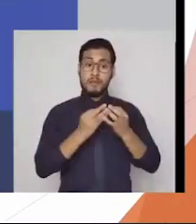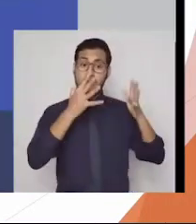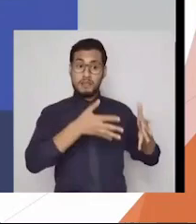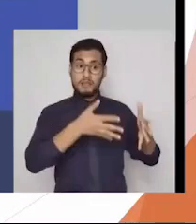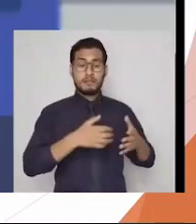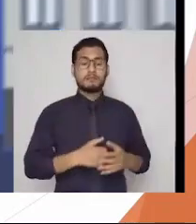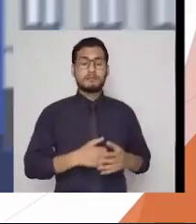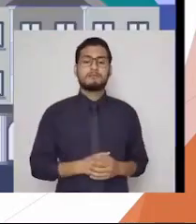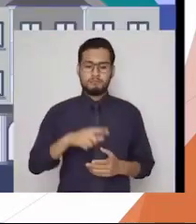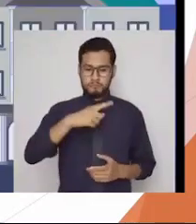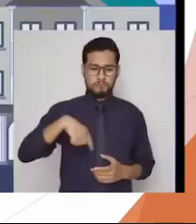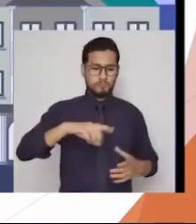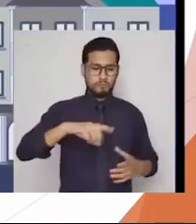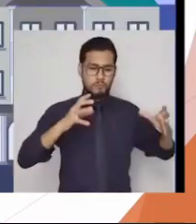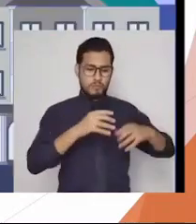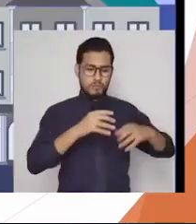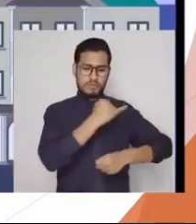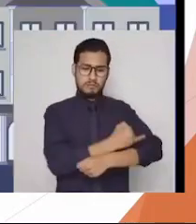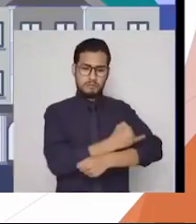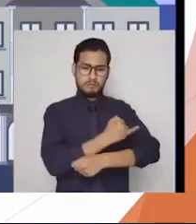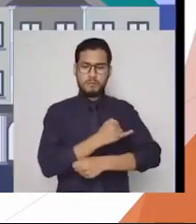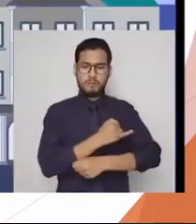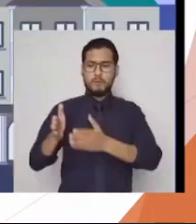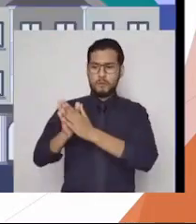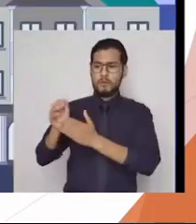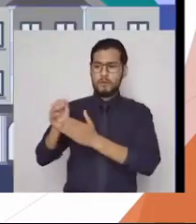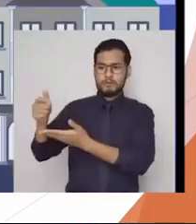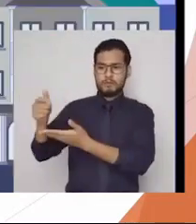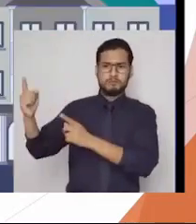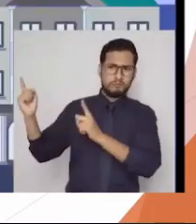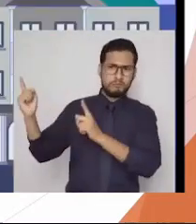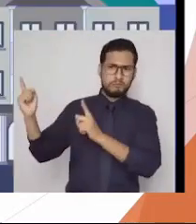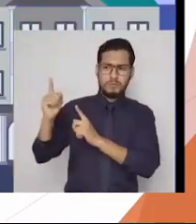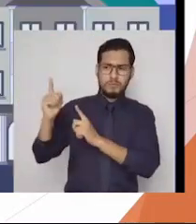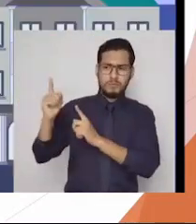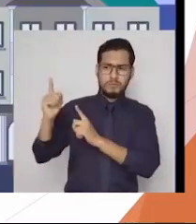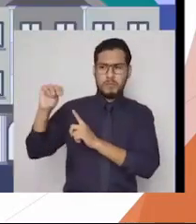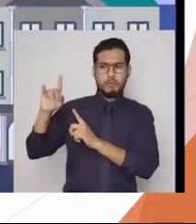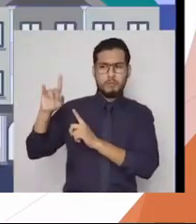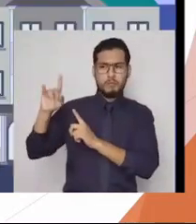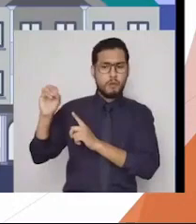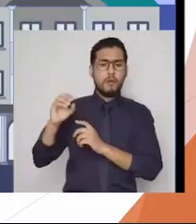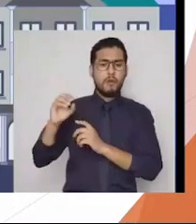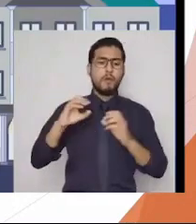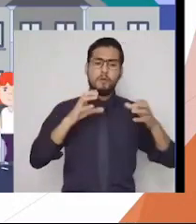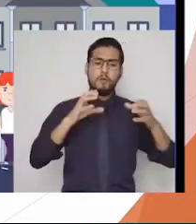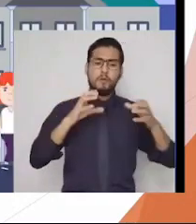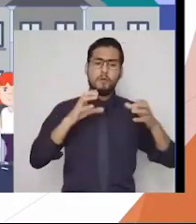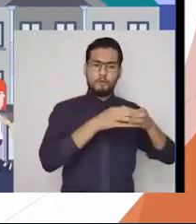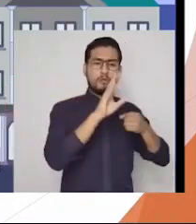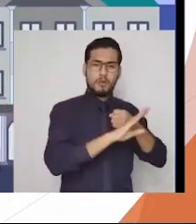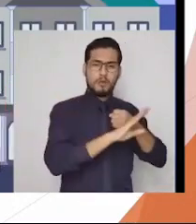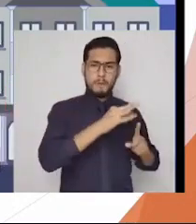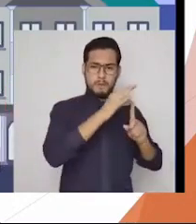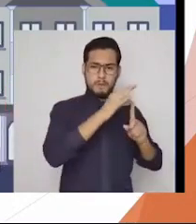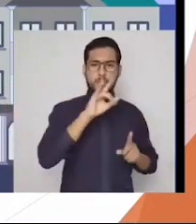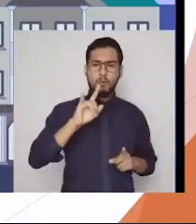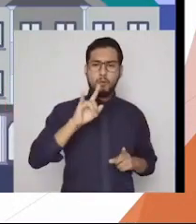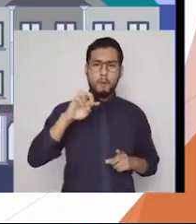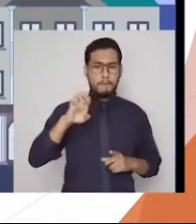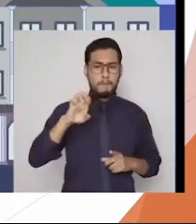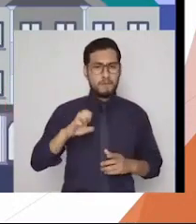desprotección familiar, estas instituciones deben solicitar la intervención de la DEMUNA o la Unidad de Protección